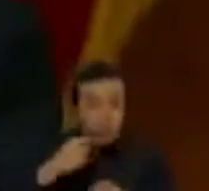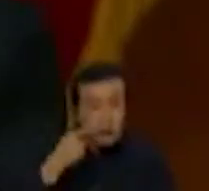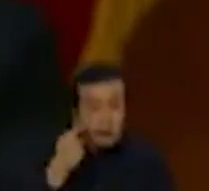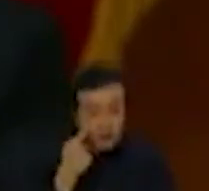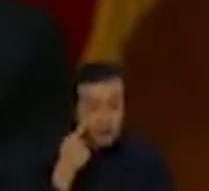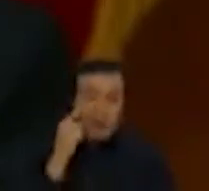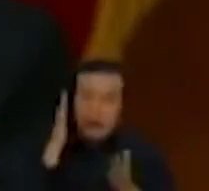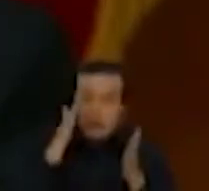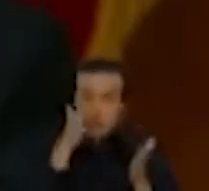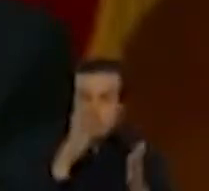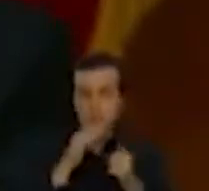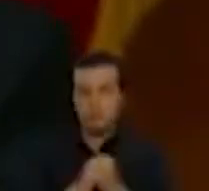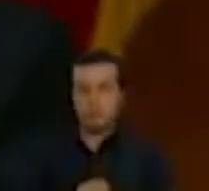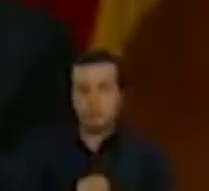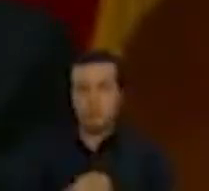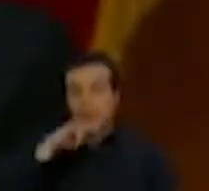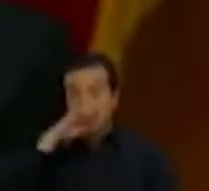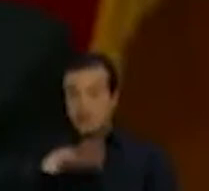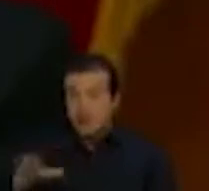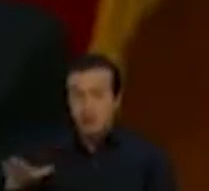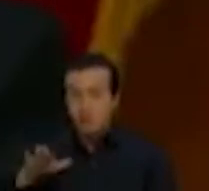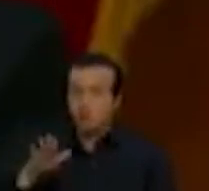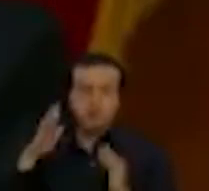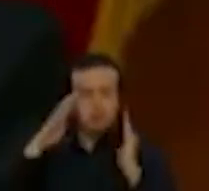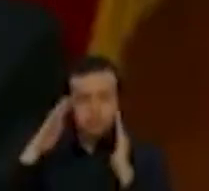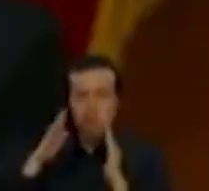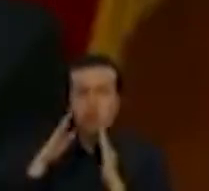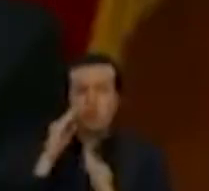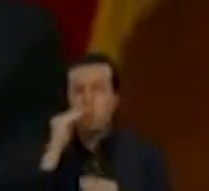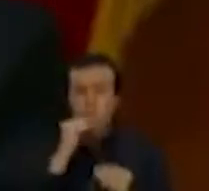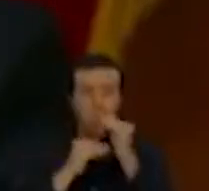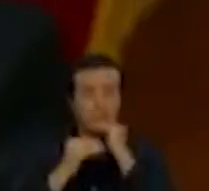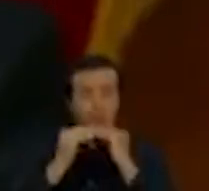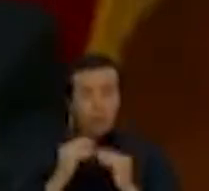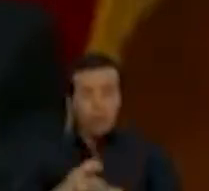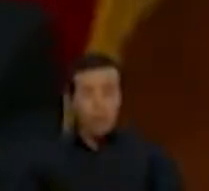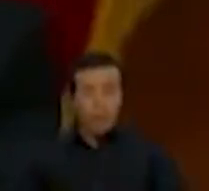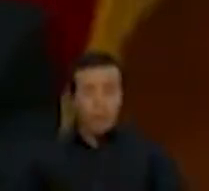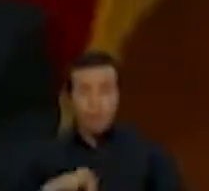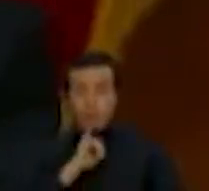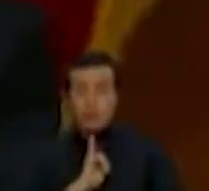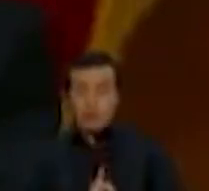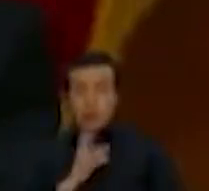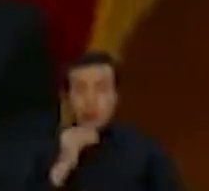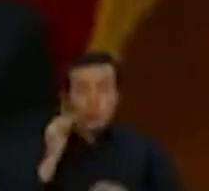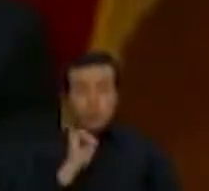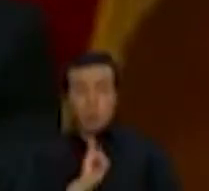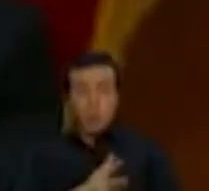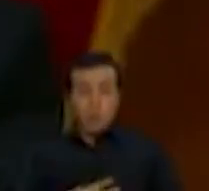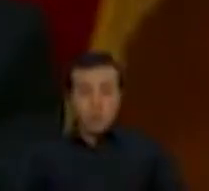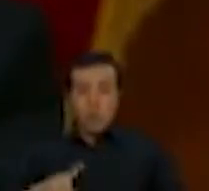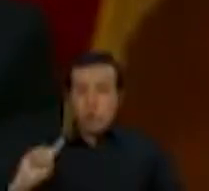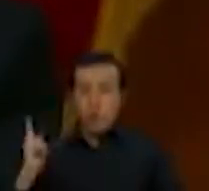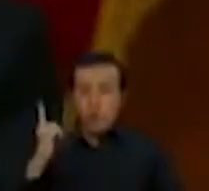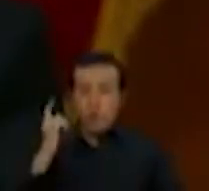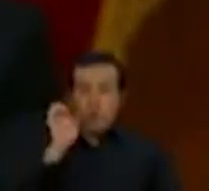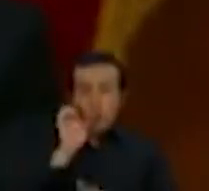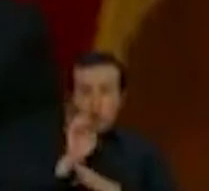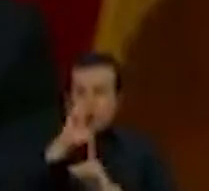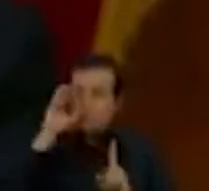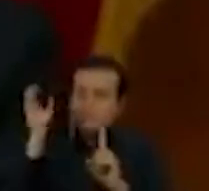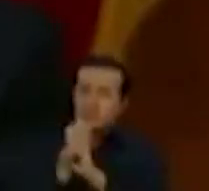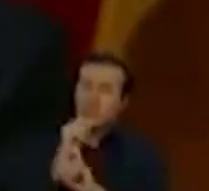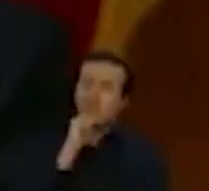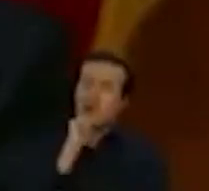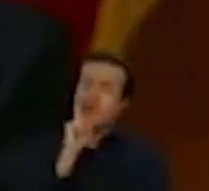El administrador público, profesor y ex vicepresidente ecuatoriano, Lenín Moreno Garcés, se convirtió en el 44º